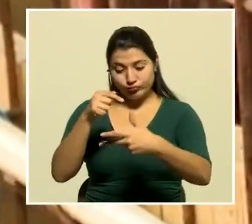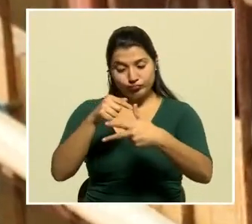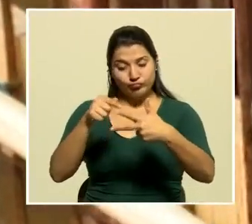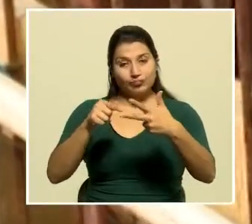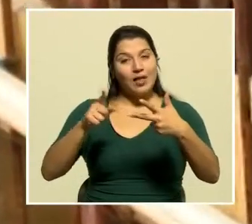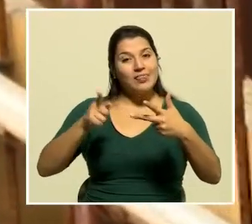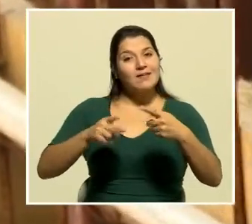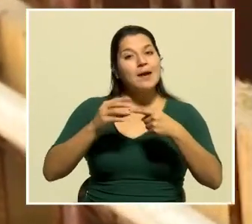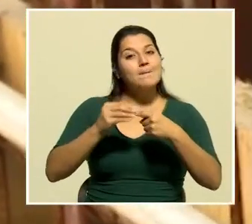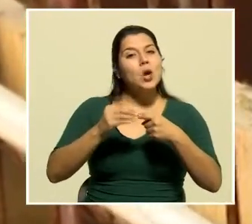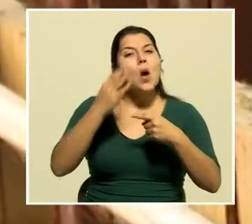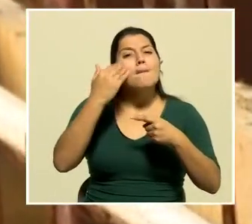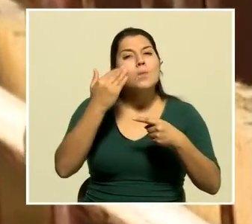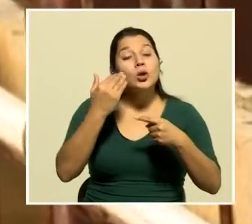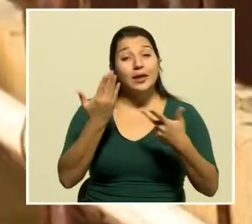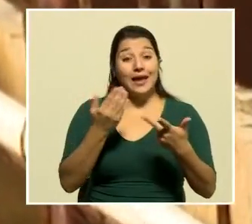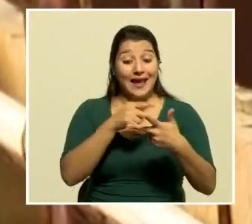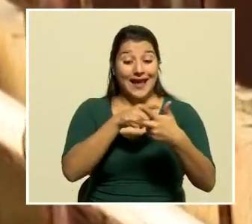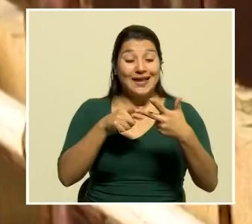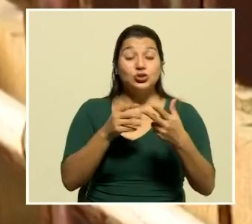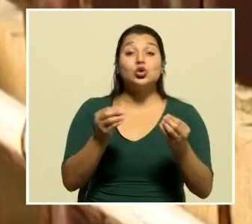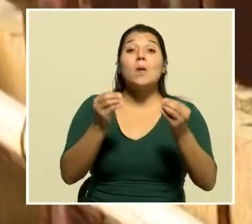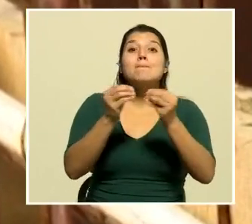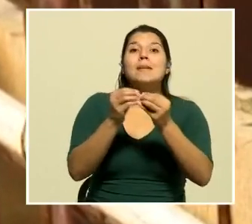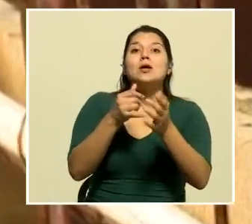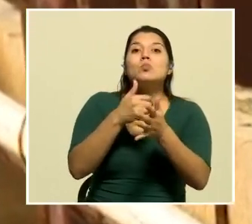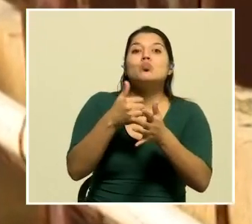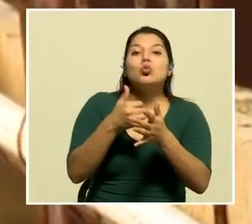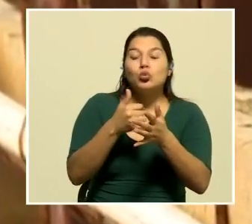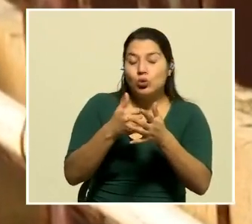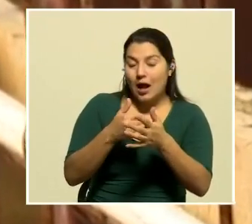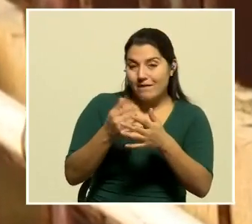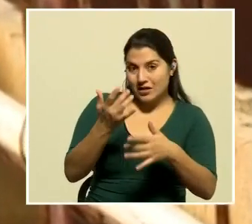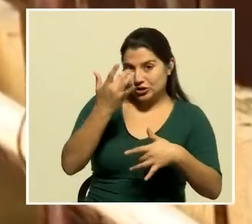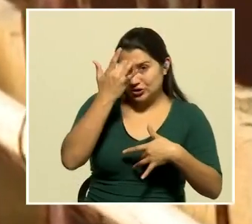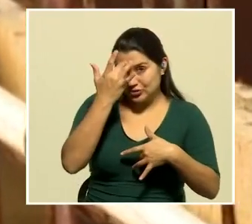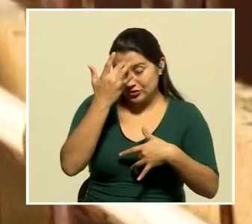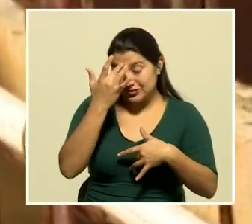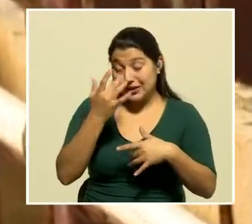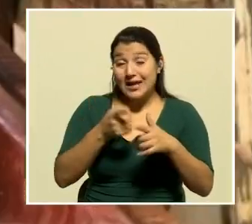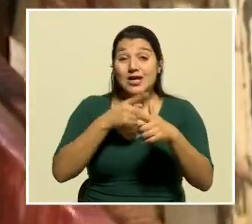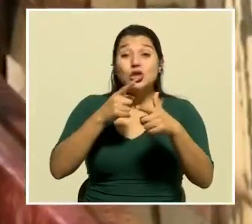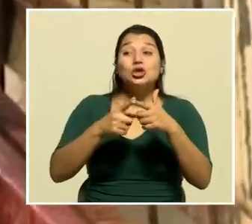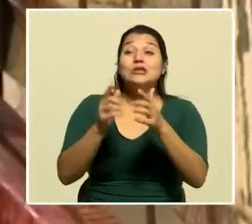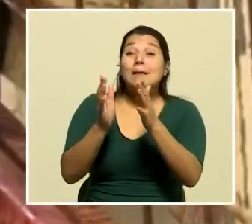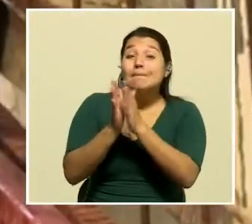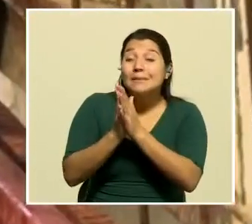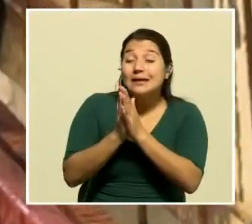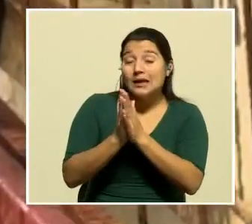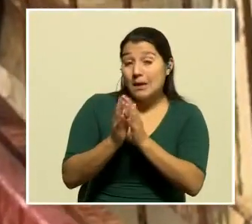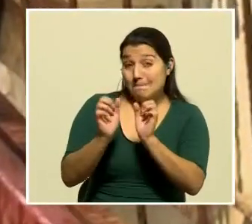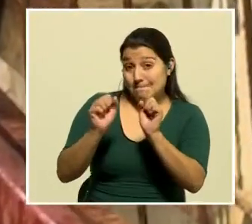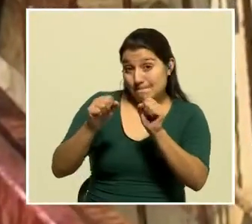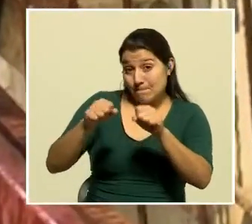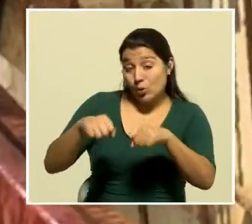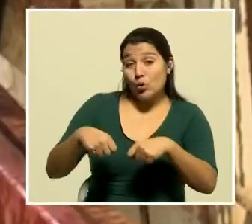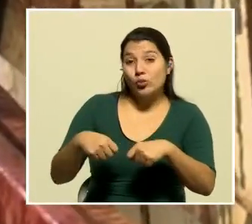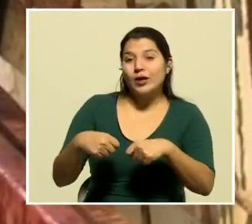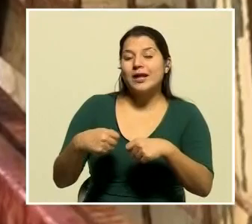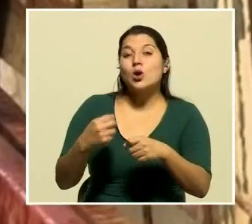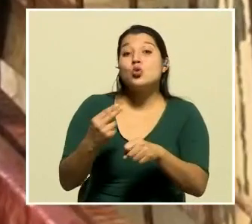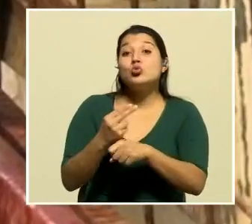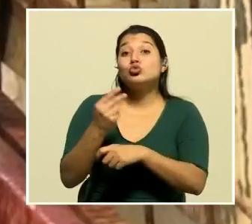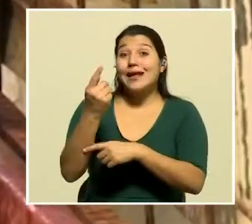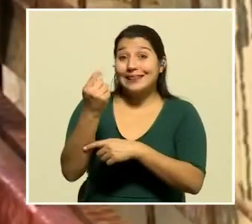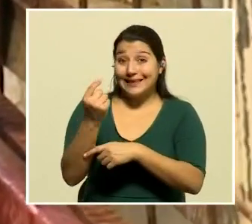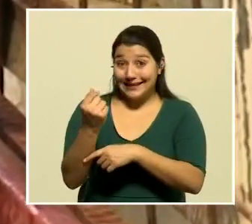de vulnerabilidad al contagio y a los impactos sociales serán más altos, por lo que solicitan dedicar una parte importante de los recursos